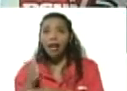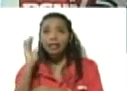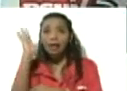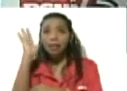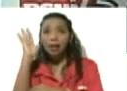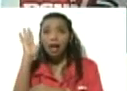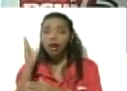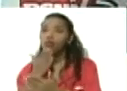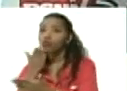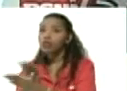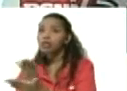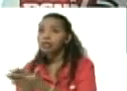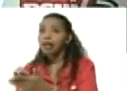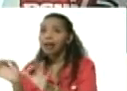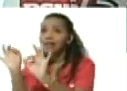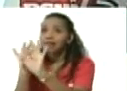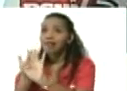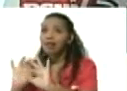solicitar